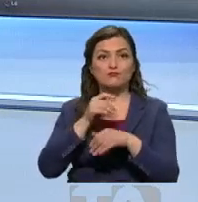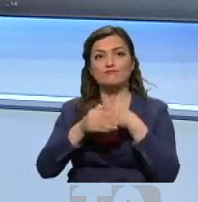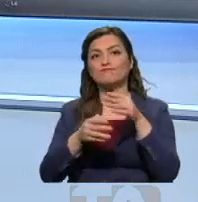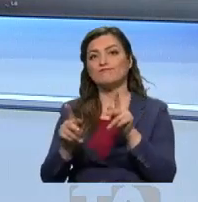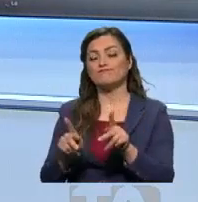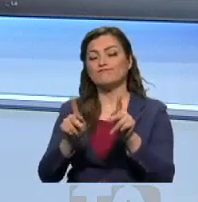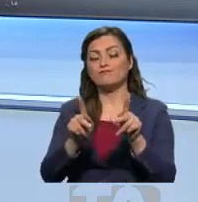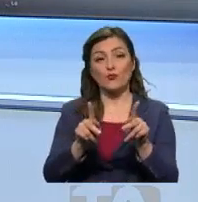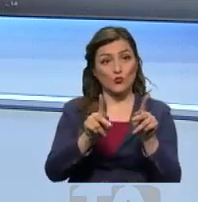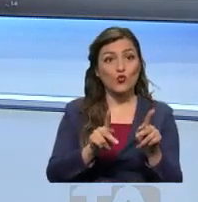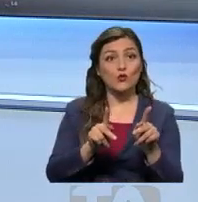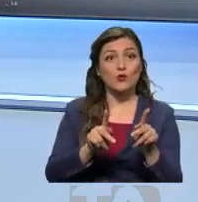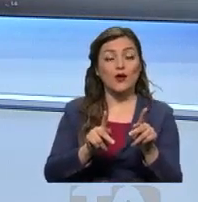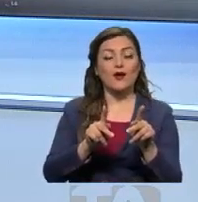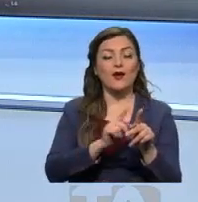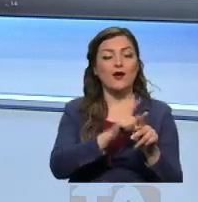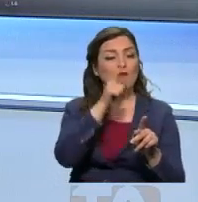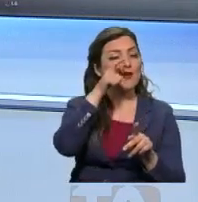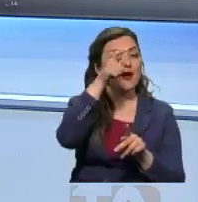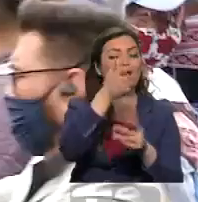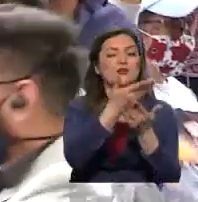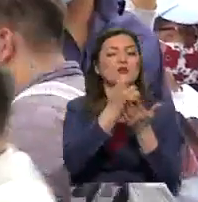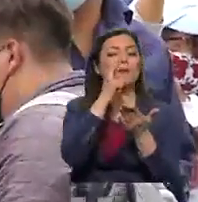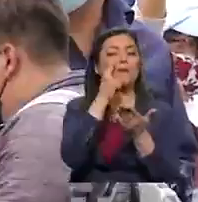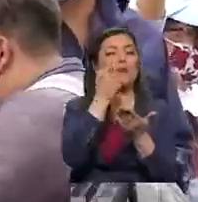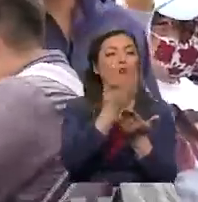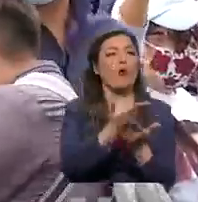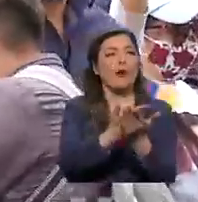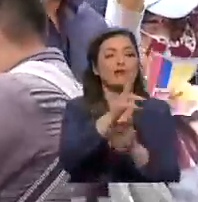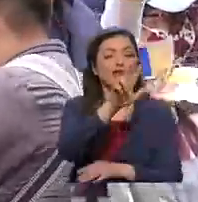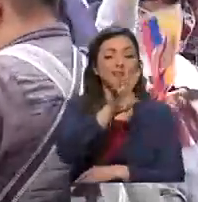se presentó 36 elementos de convicción en su contra.